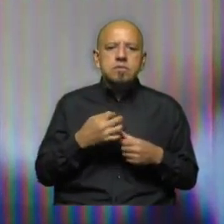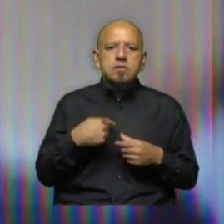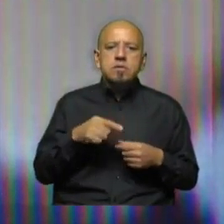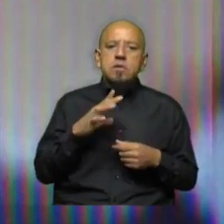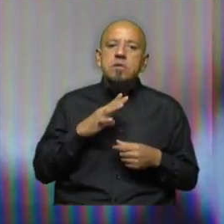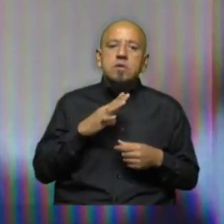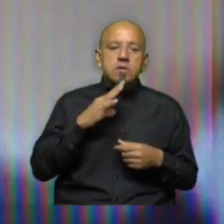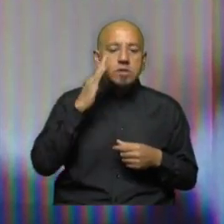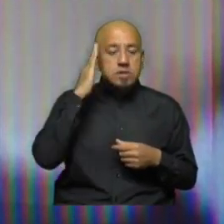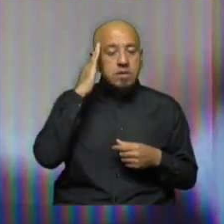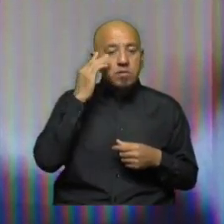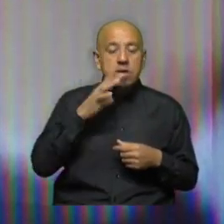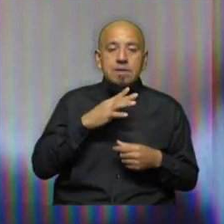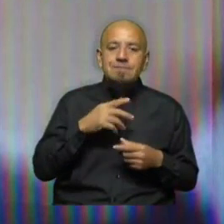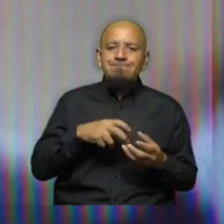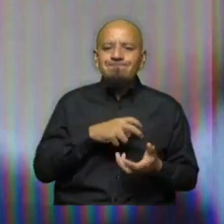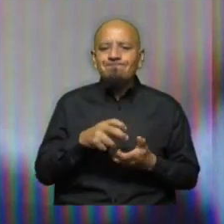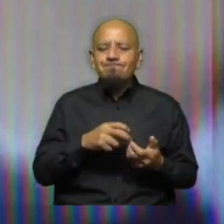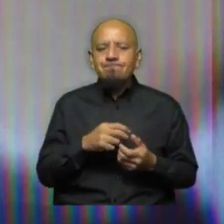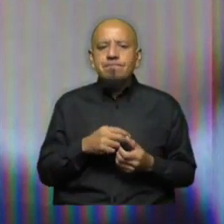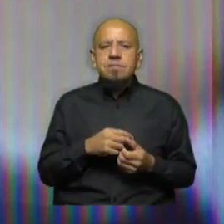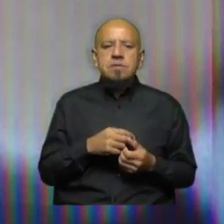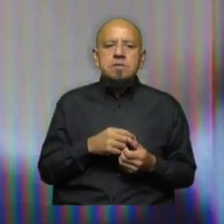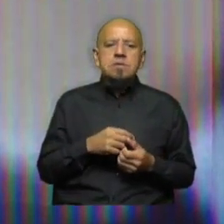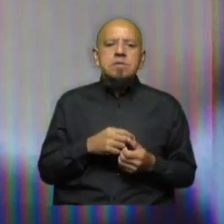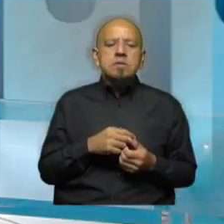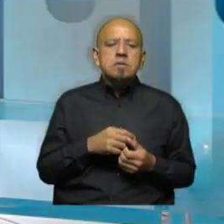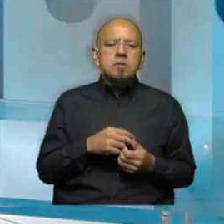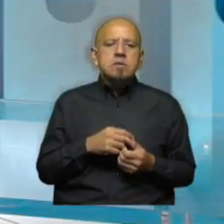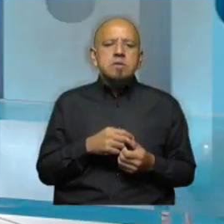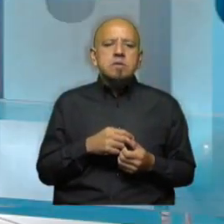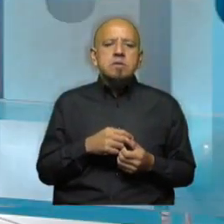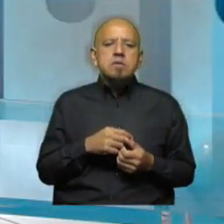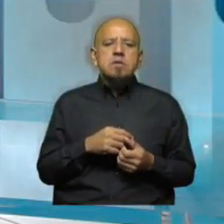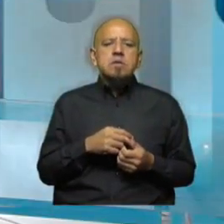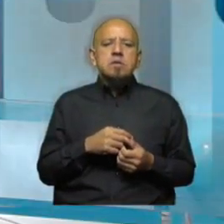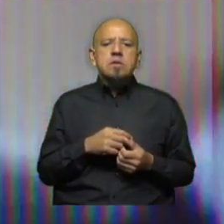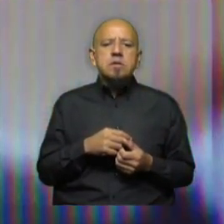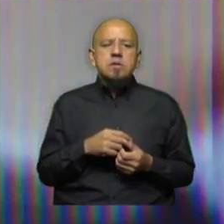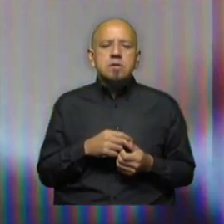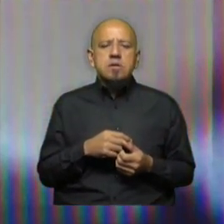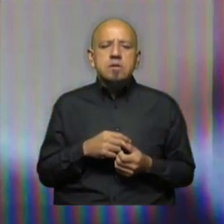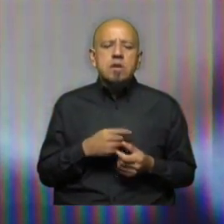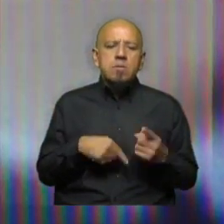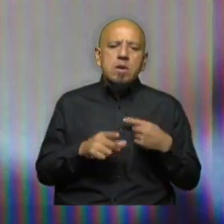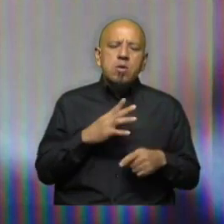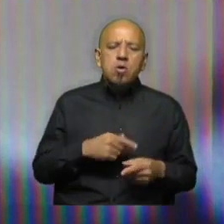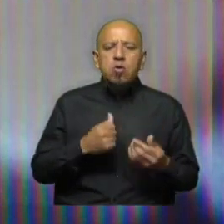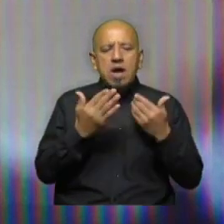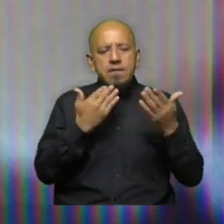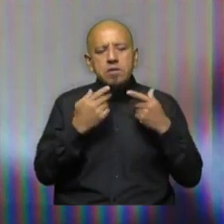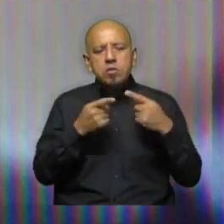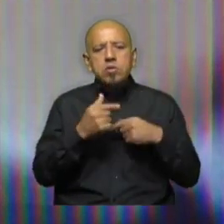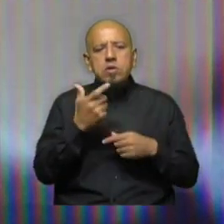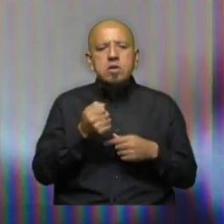podía ser una de las más complicadas de reconstruir, de llegar a ella. De hecho, nos costó un poco. Pero charlando con Agustín para el capítulo